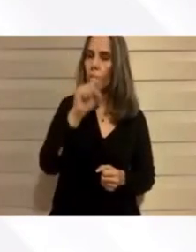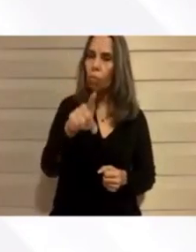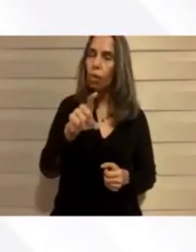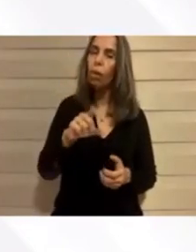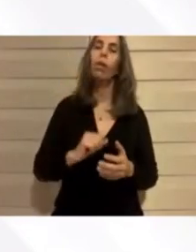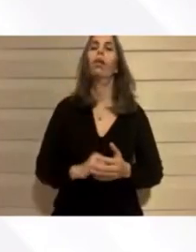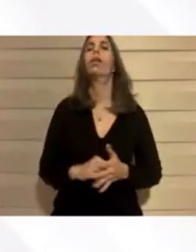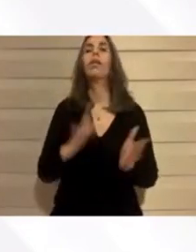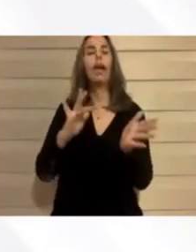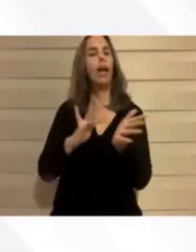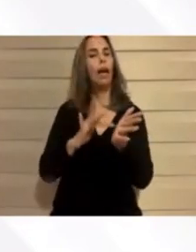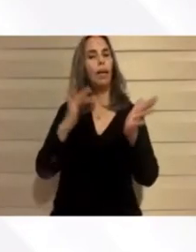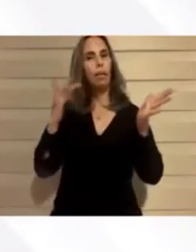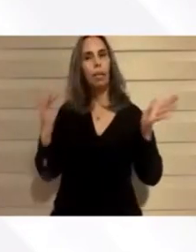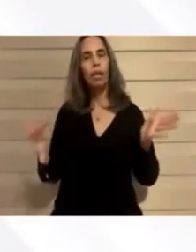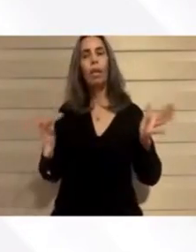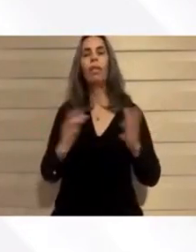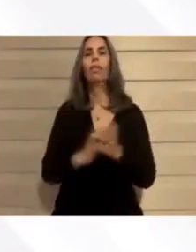agradecemos